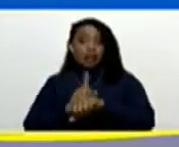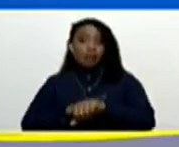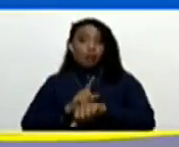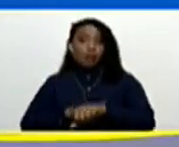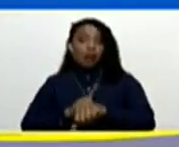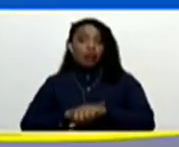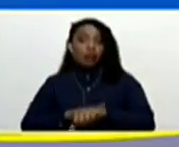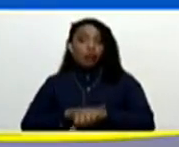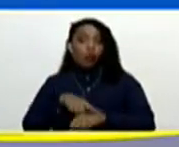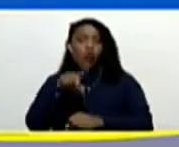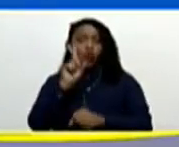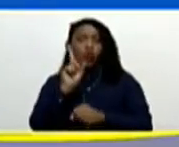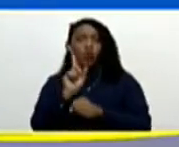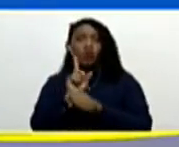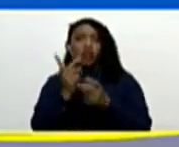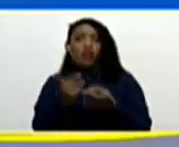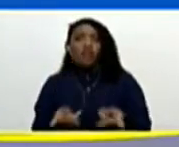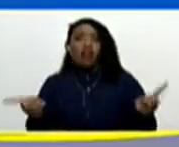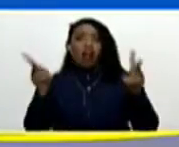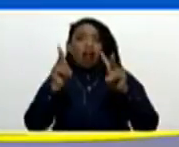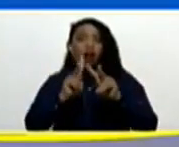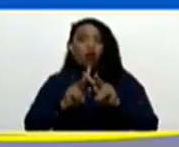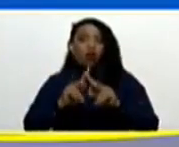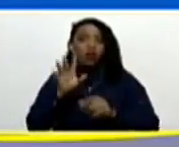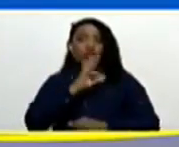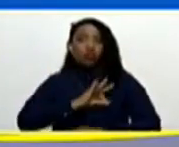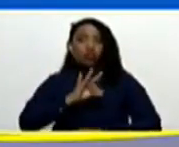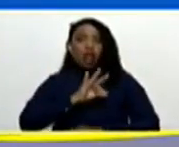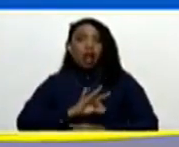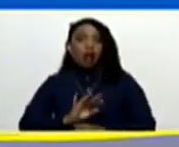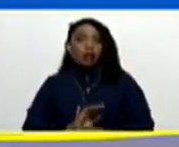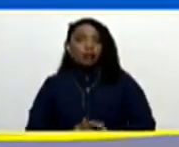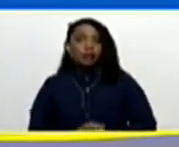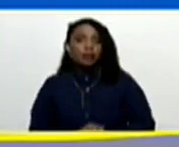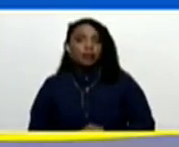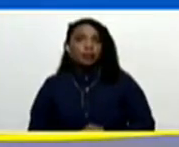baluarte del socialismo.